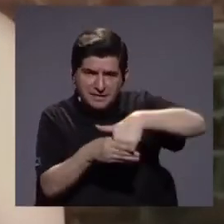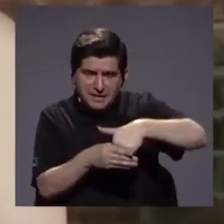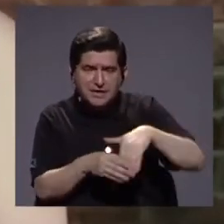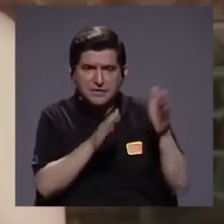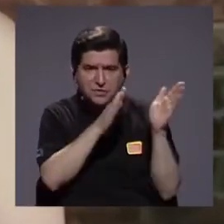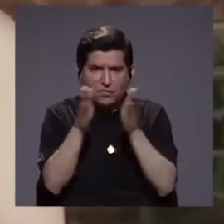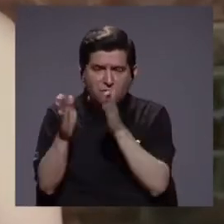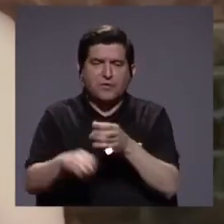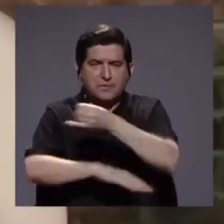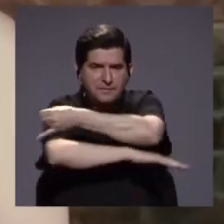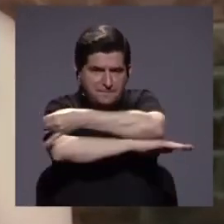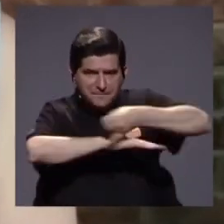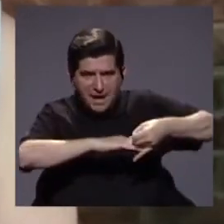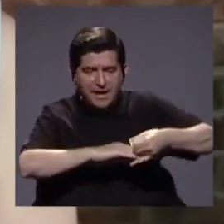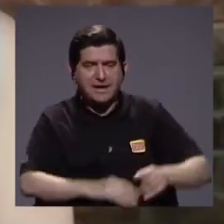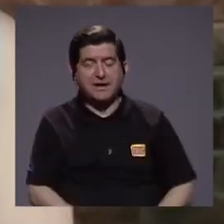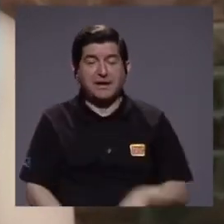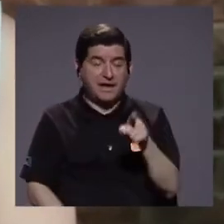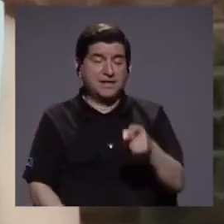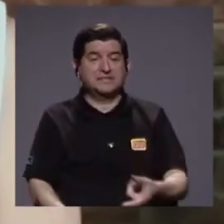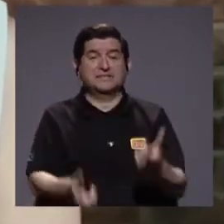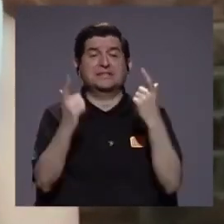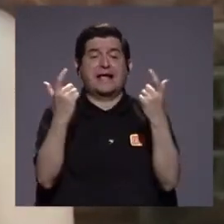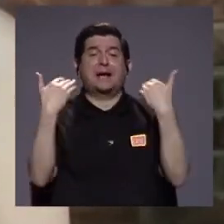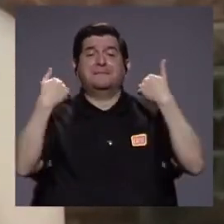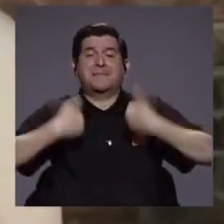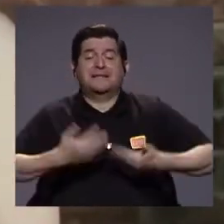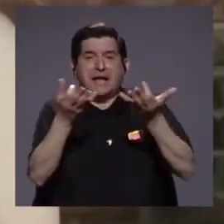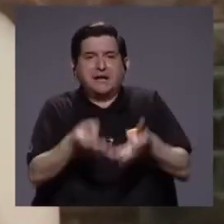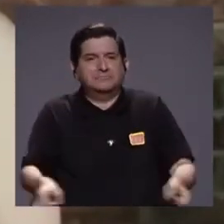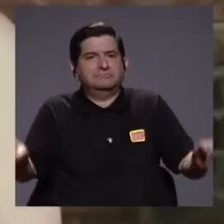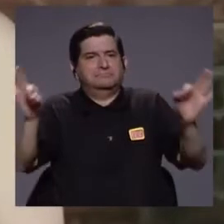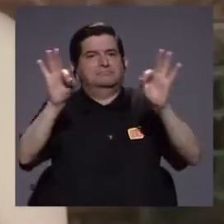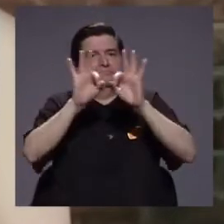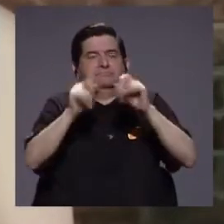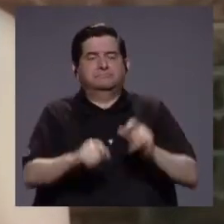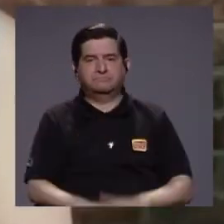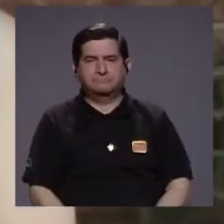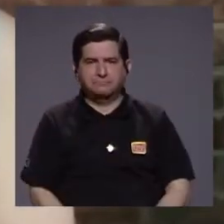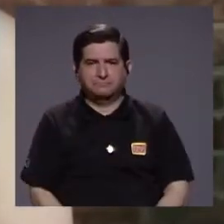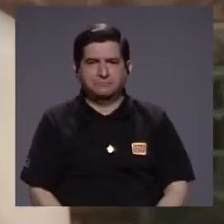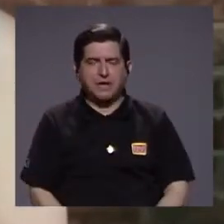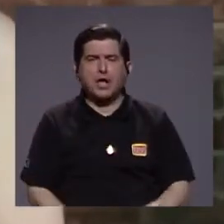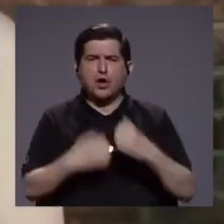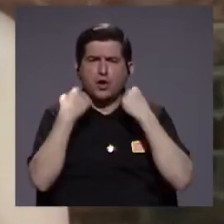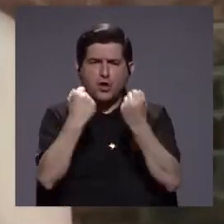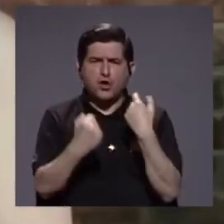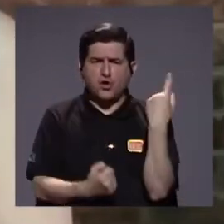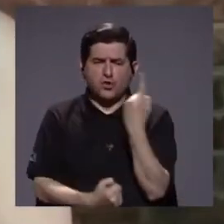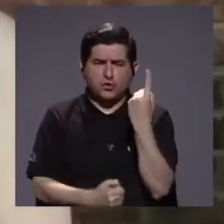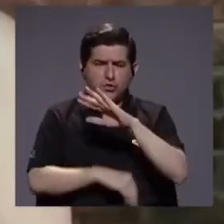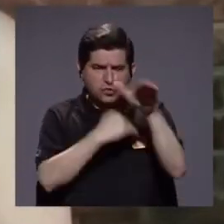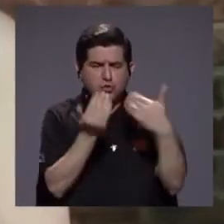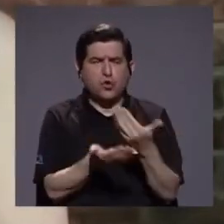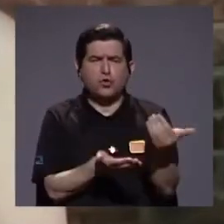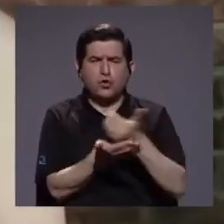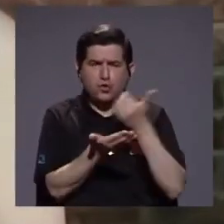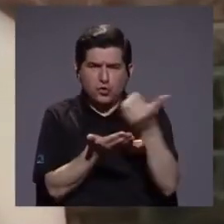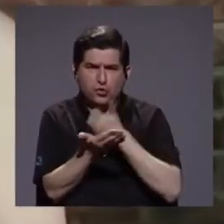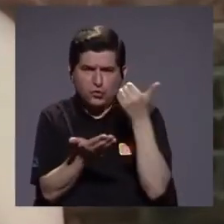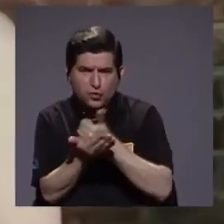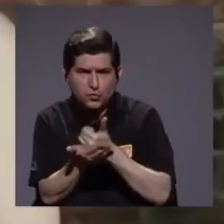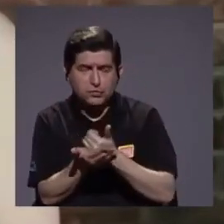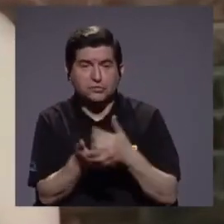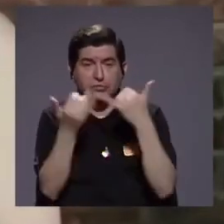de ingeniería, porque es un capital humano de gran valor. Así que creo que, bueno, y fortalecer siempre todo lo que son recursos y todo,